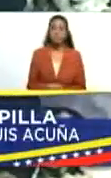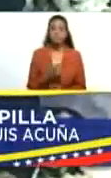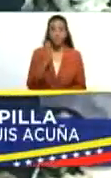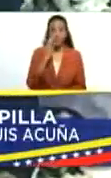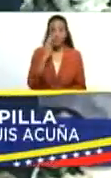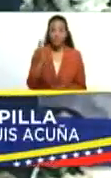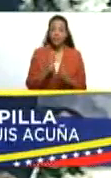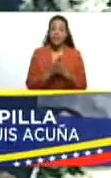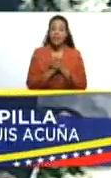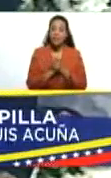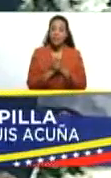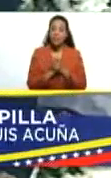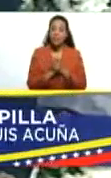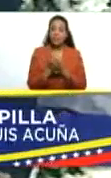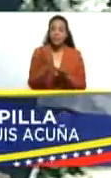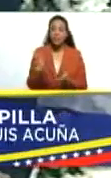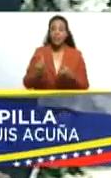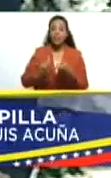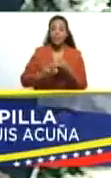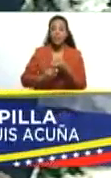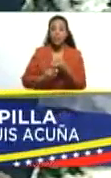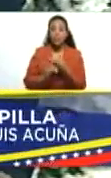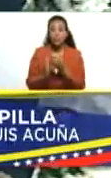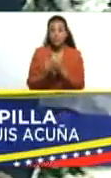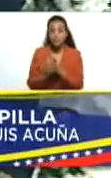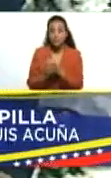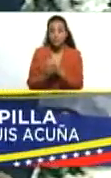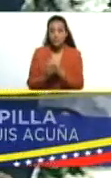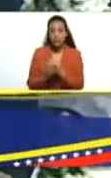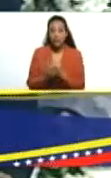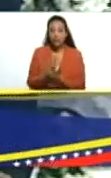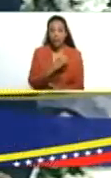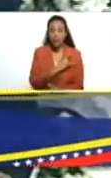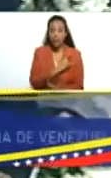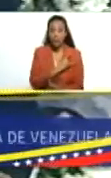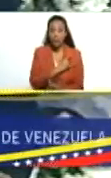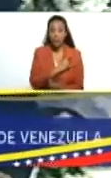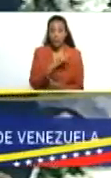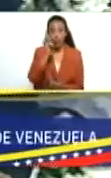Miriam de Acuña, esposa de nuestro hermano